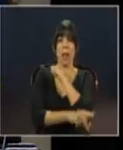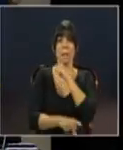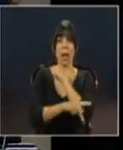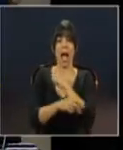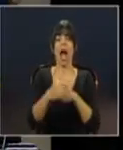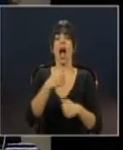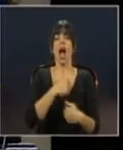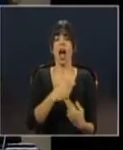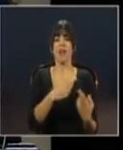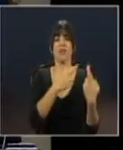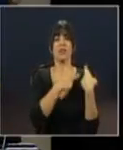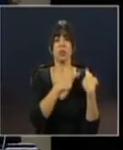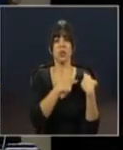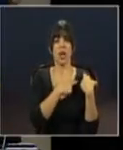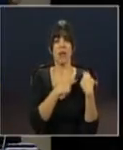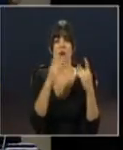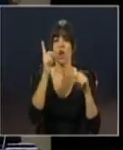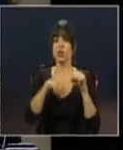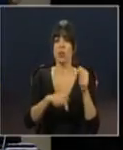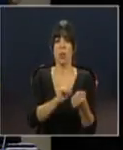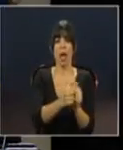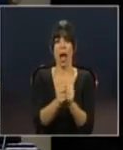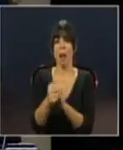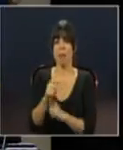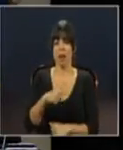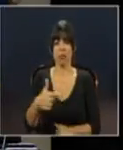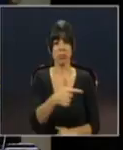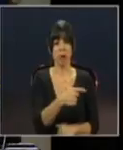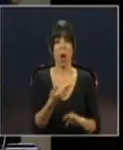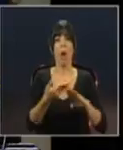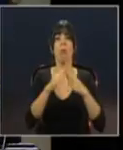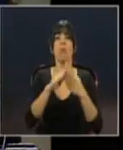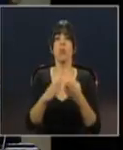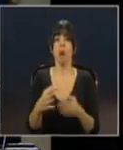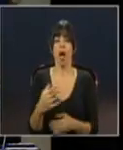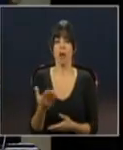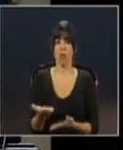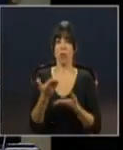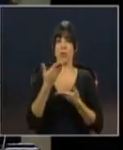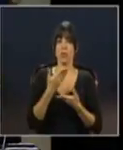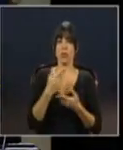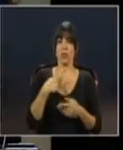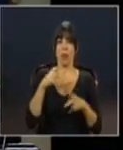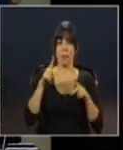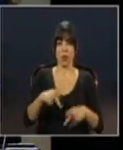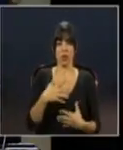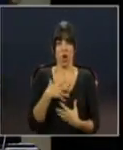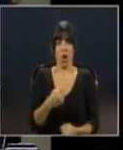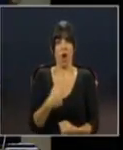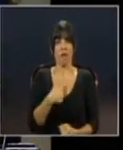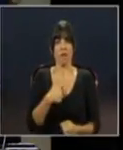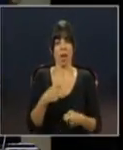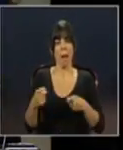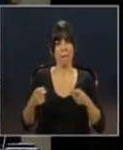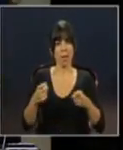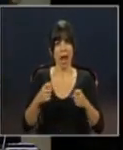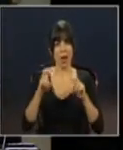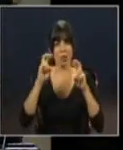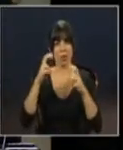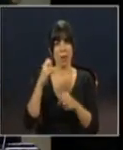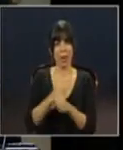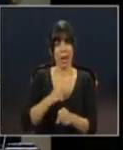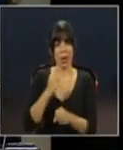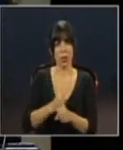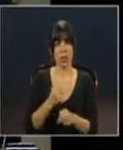obligaciones intransferibles, que son precisamente las que el pueblo soberano otorga a quien confía el manejo de los asuntos